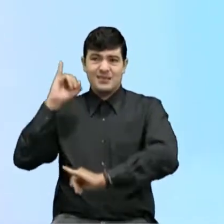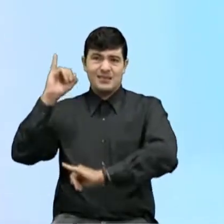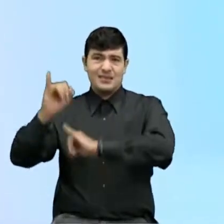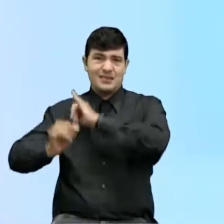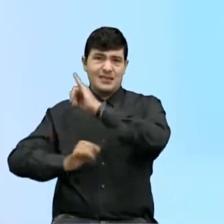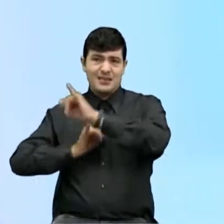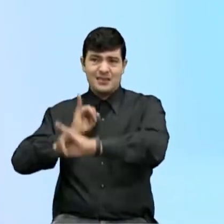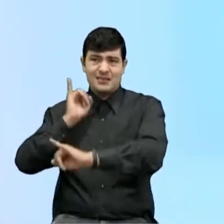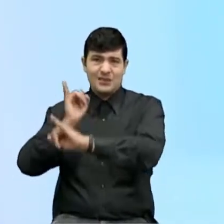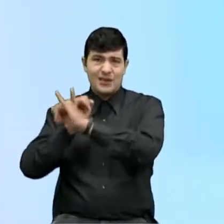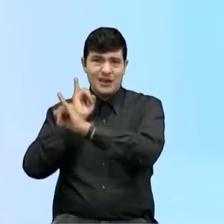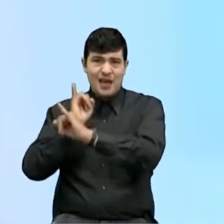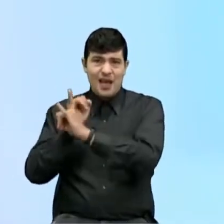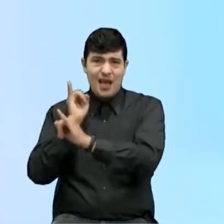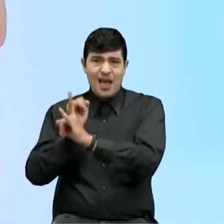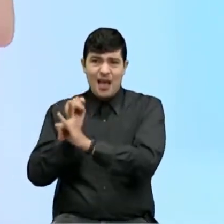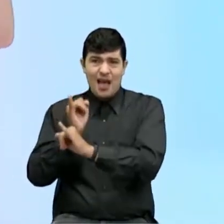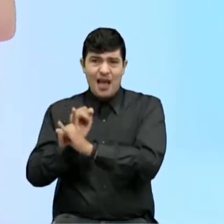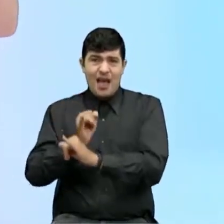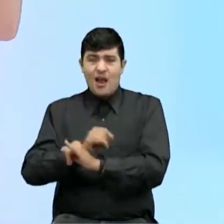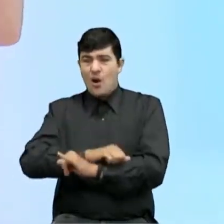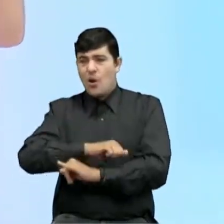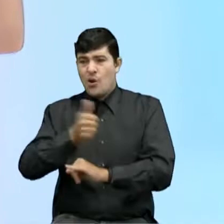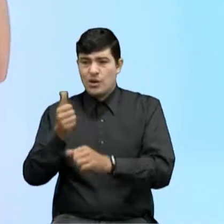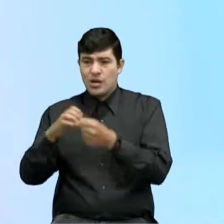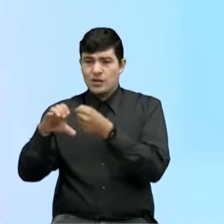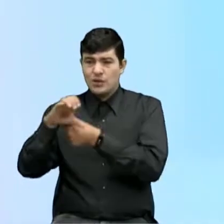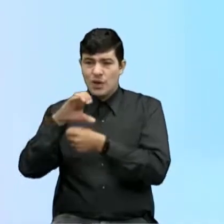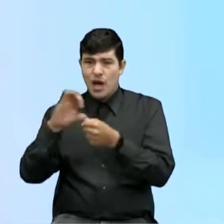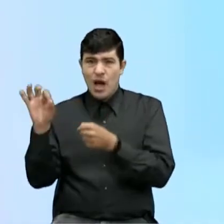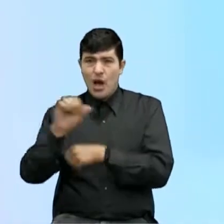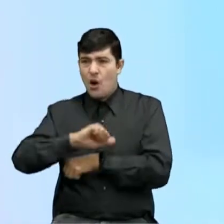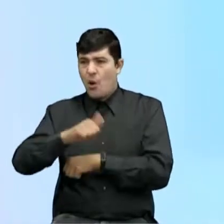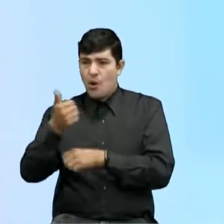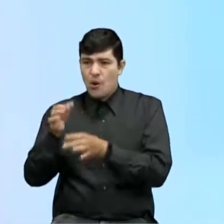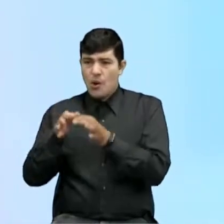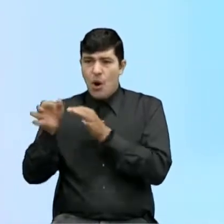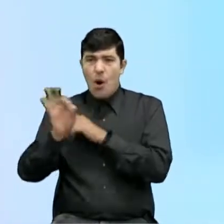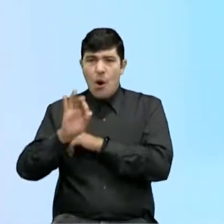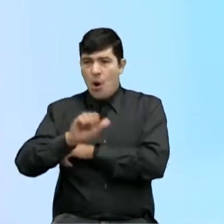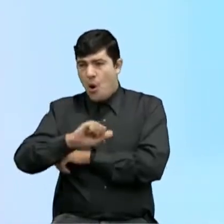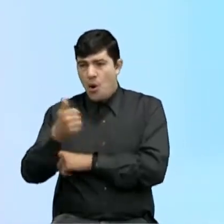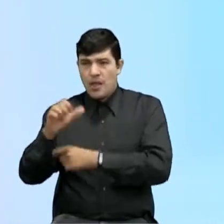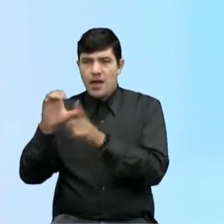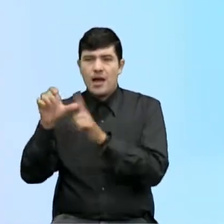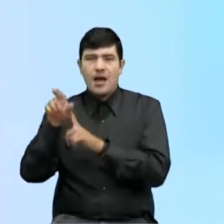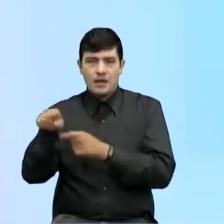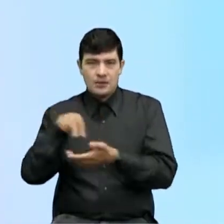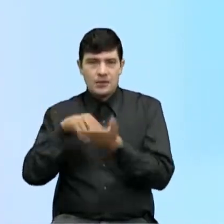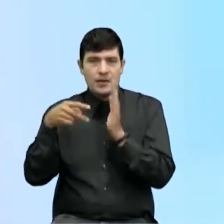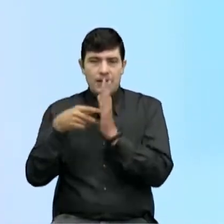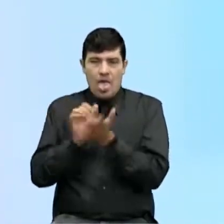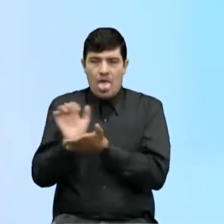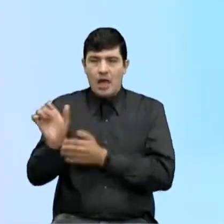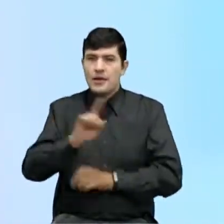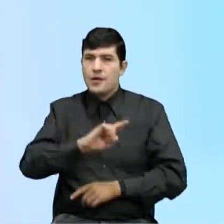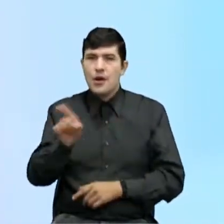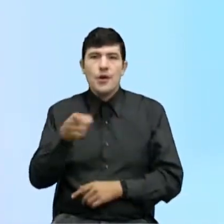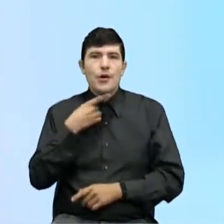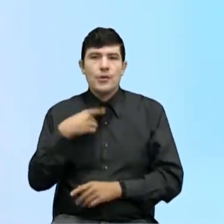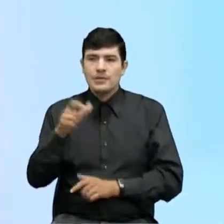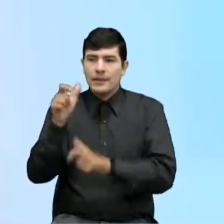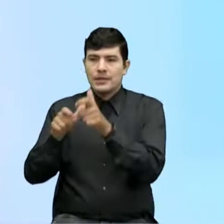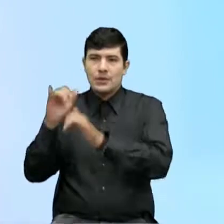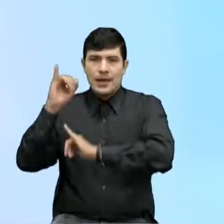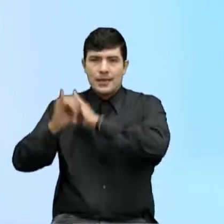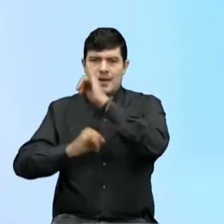sea de otra ciudad, de otro pueblo, de otra cultura. Sí, eso es xenofobia, no le gustan los extranjeros, le